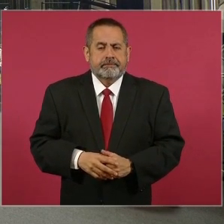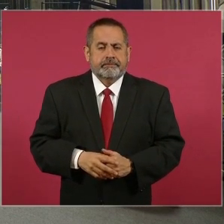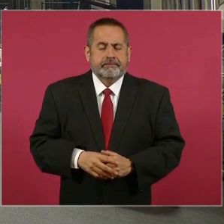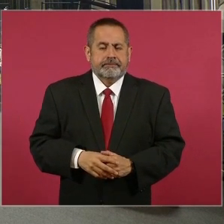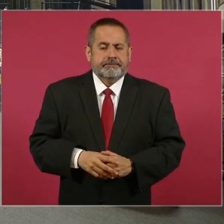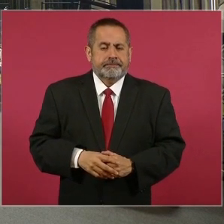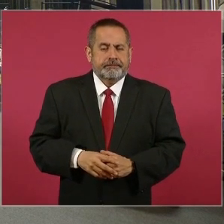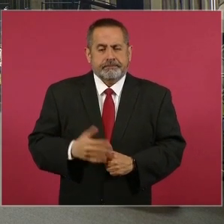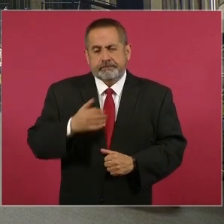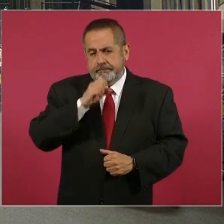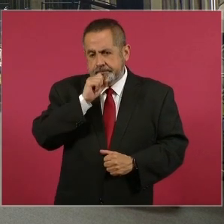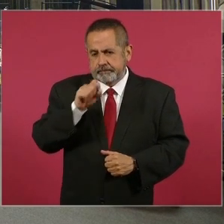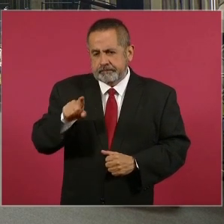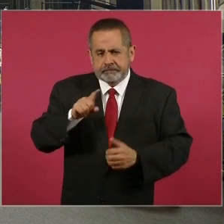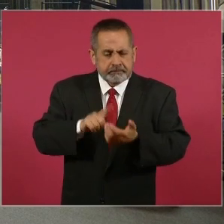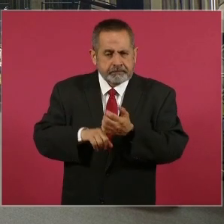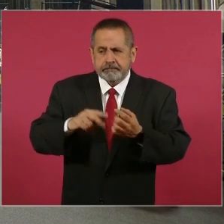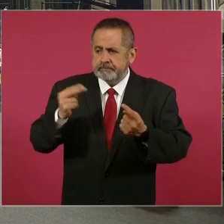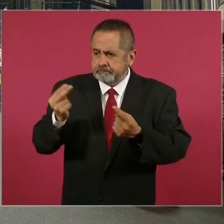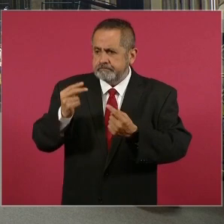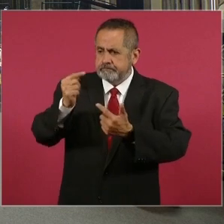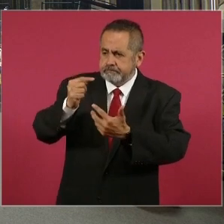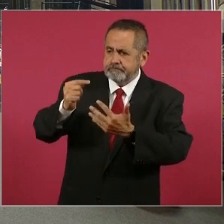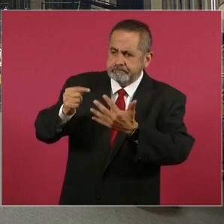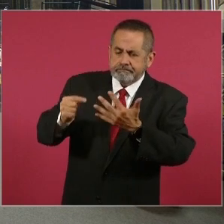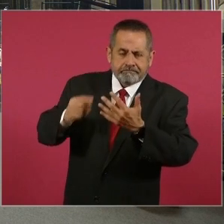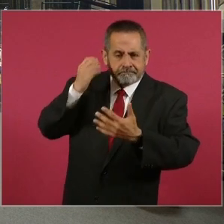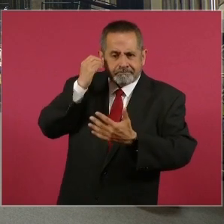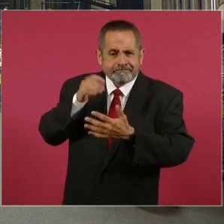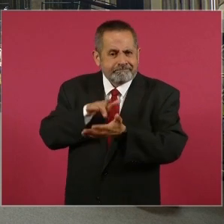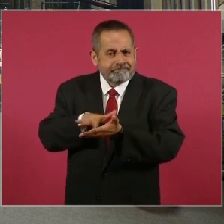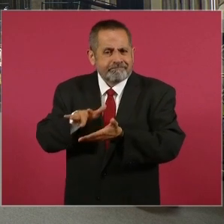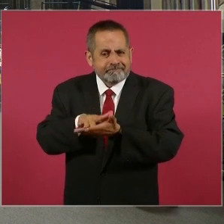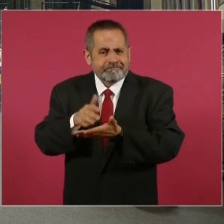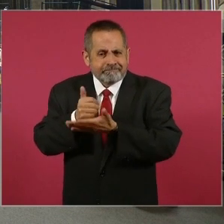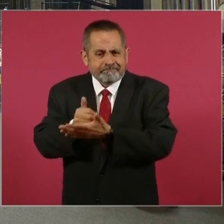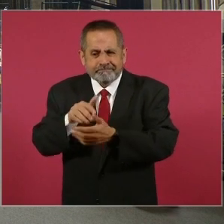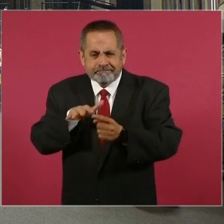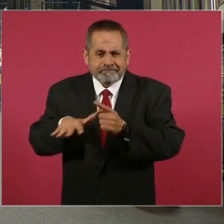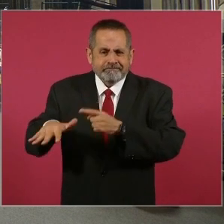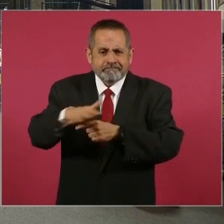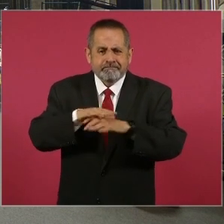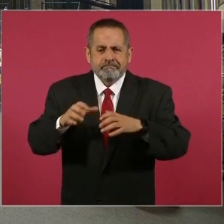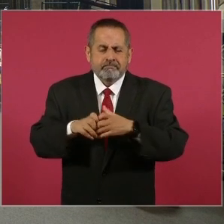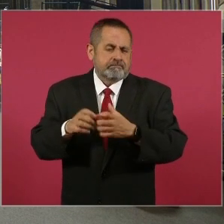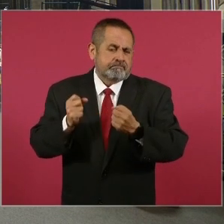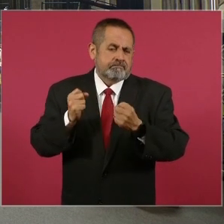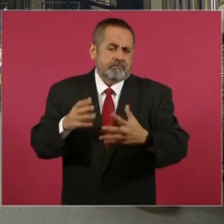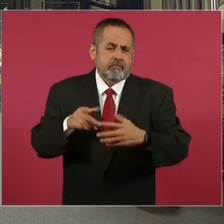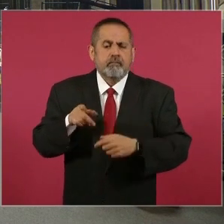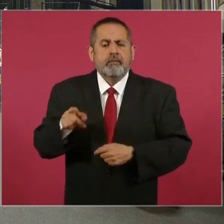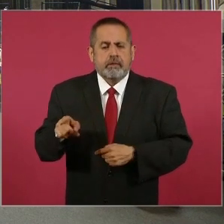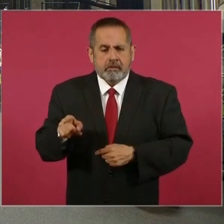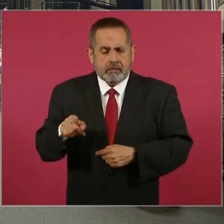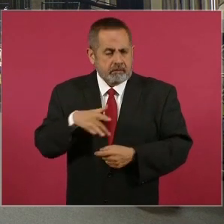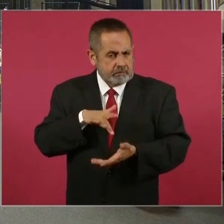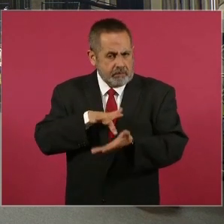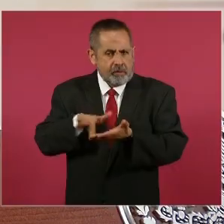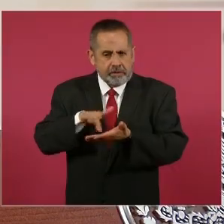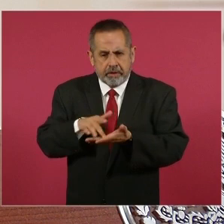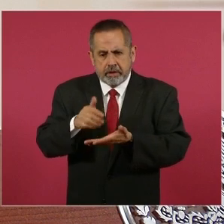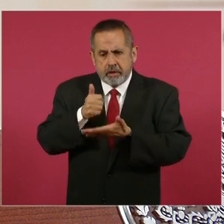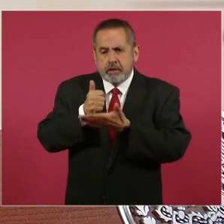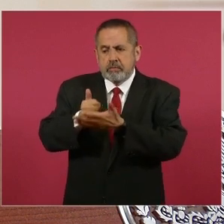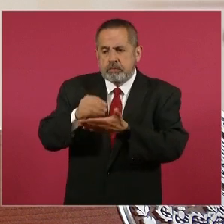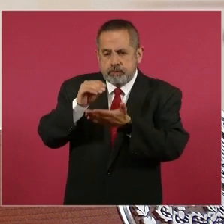e Tiene bastantes necesidades en todas sus regiones y estamos ayudando y